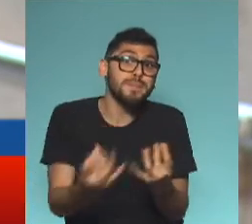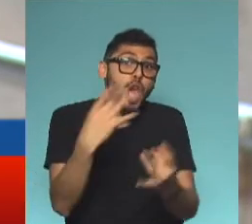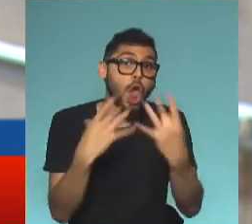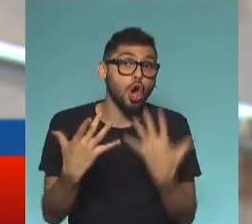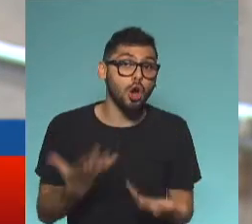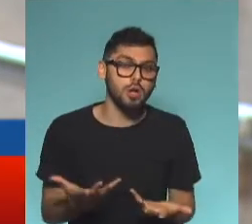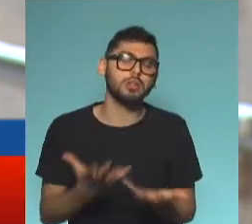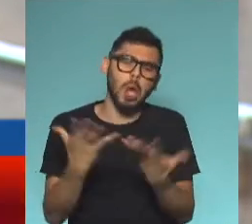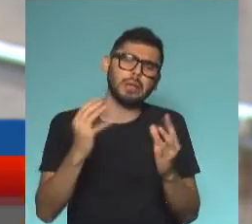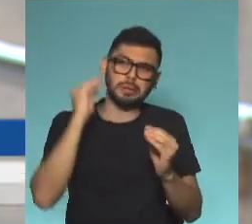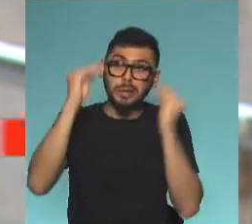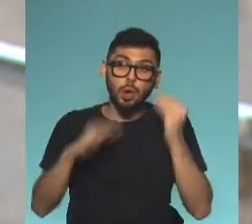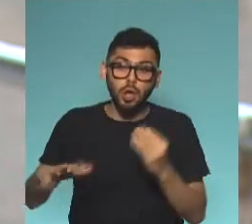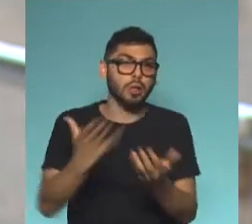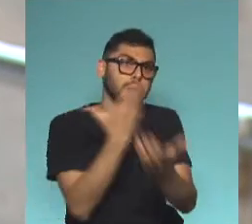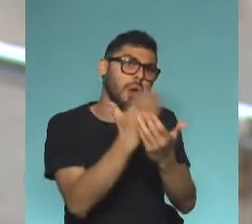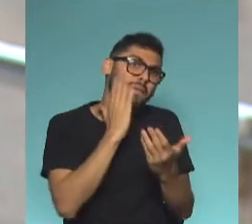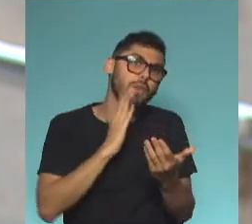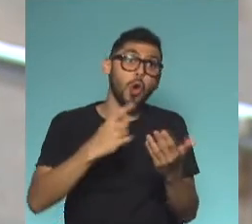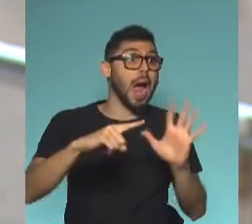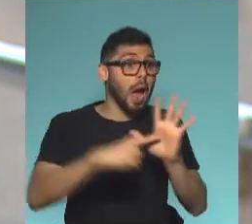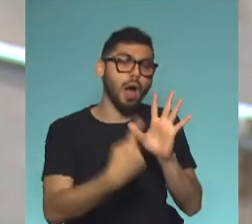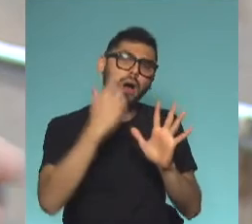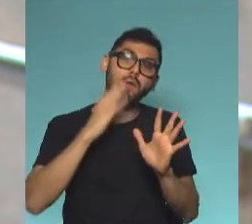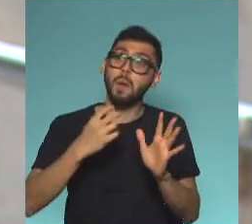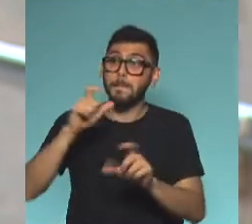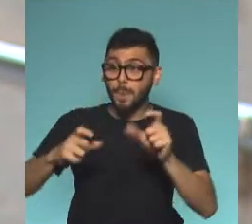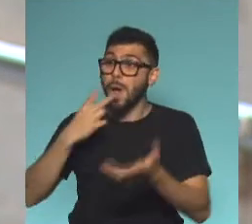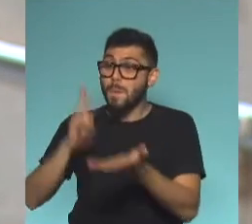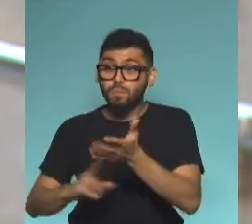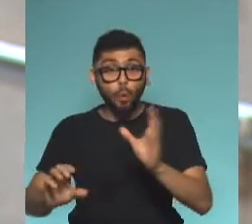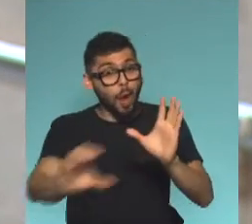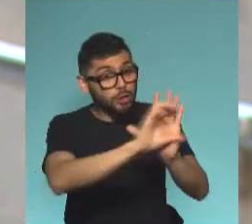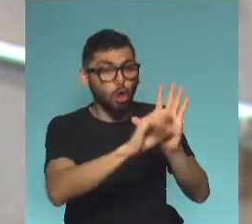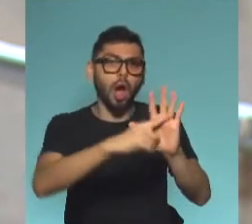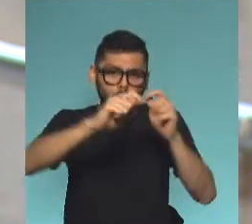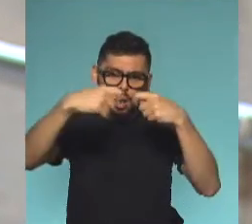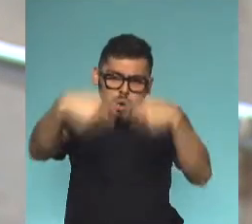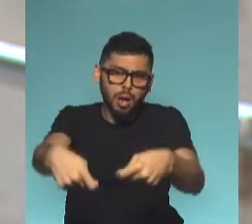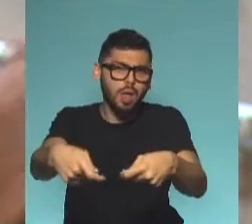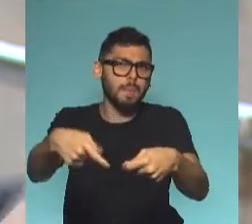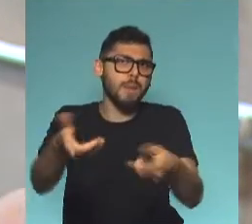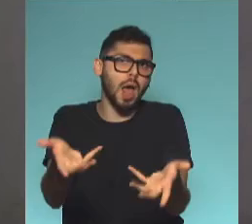Realmente preocupa. Le pedimos por eso la inversión en la ciudad, que los impuestos de los ciudadanos vayan a la ciudad para que realmente